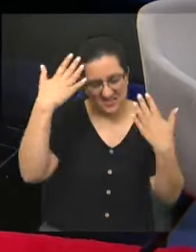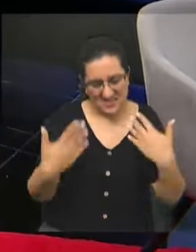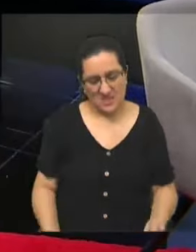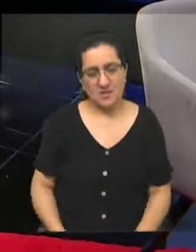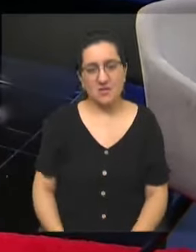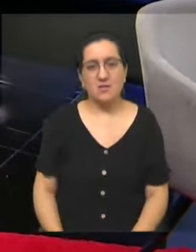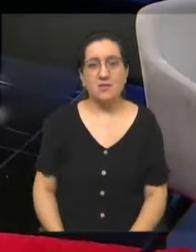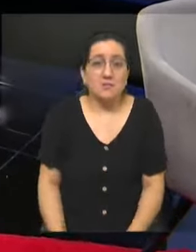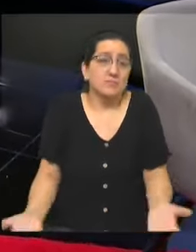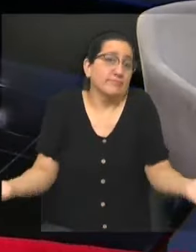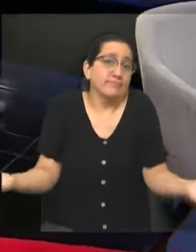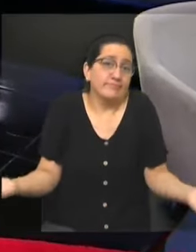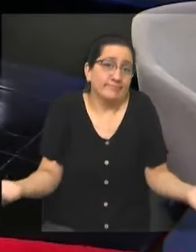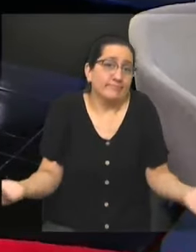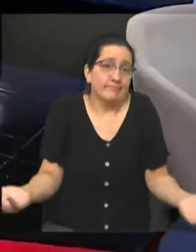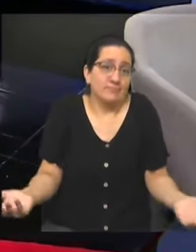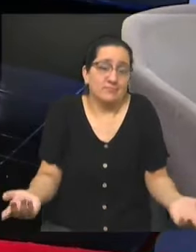pero si es así.